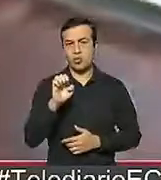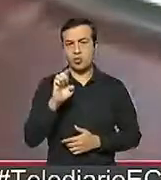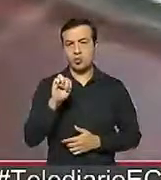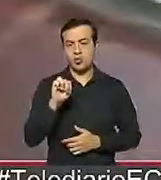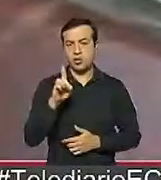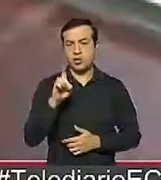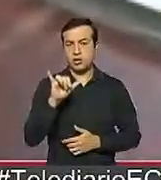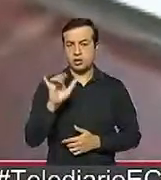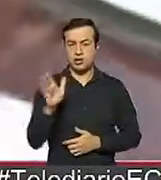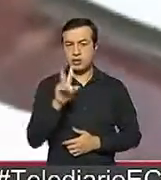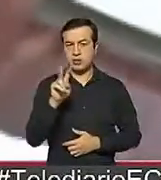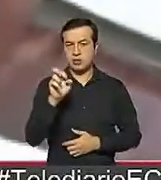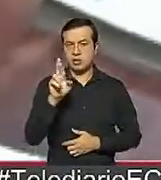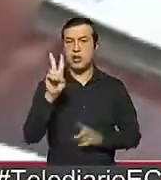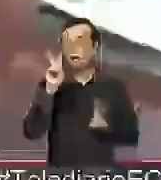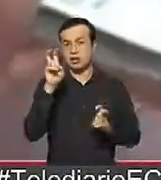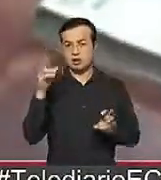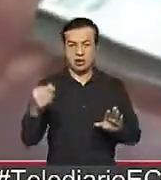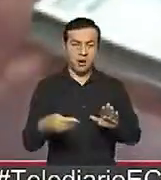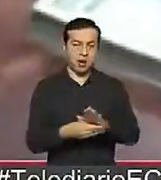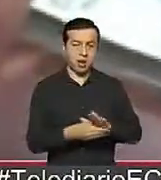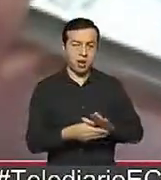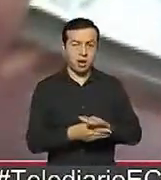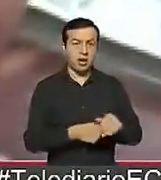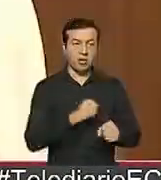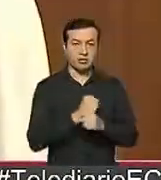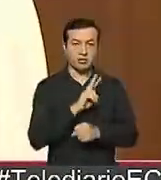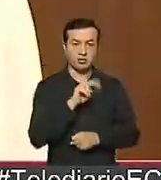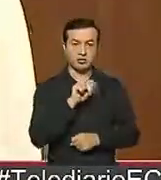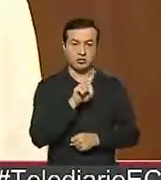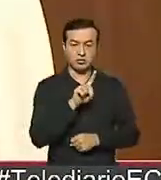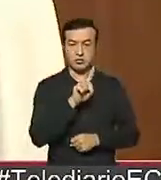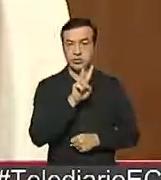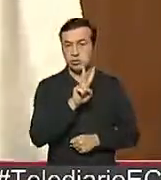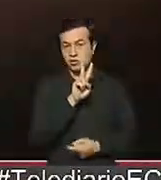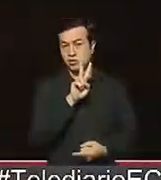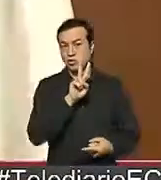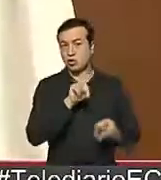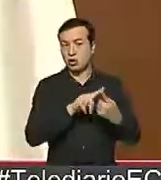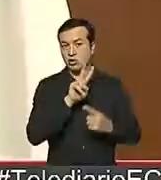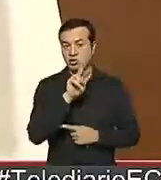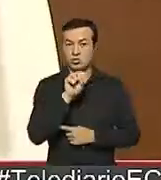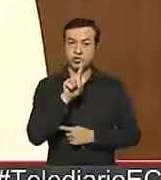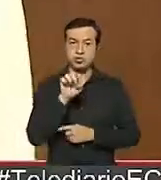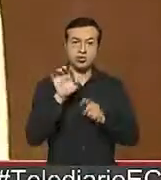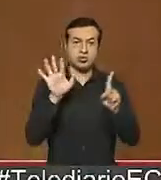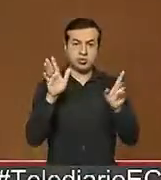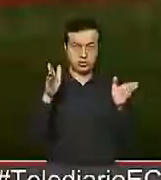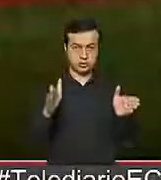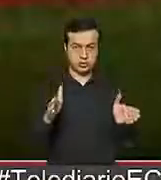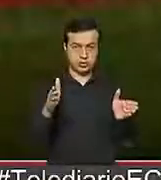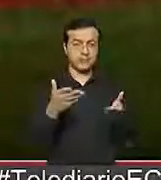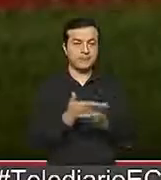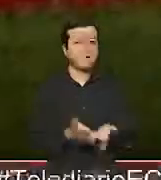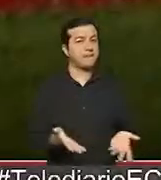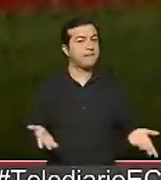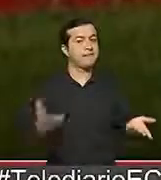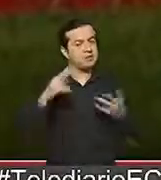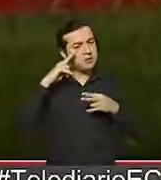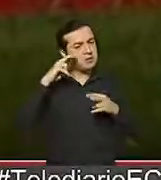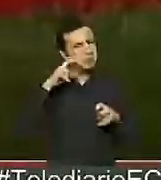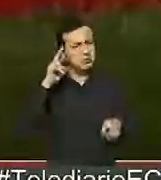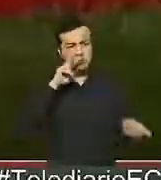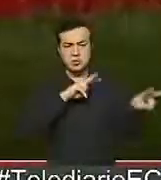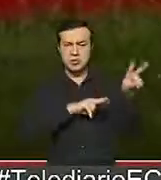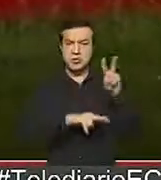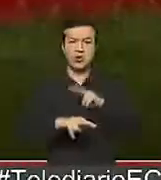como parte del caso Sobornos 2012-2016, así denominado por la fiscal general Diana Salazar, en el que se investiga el